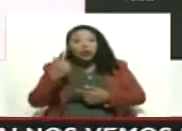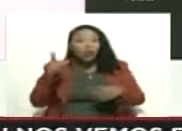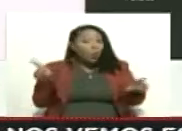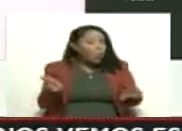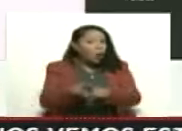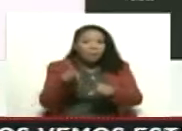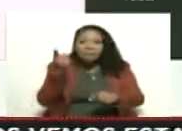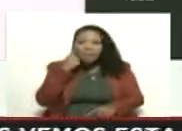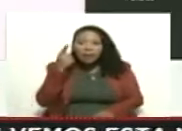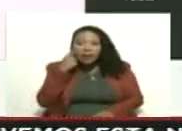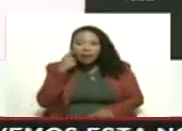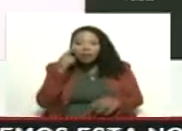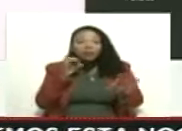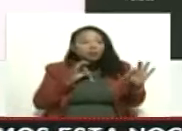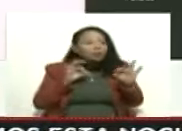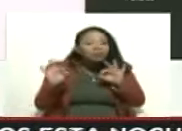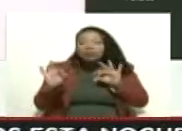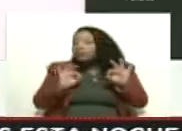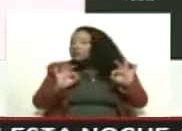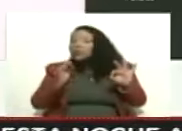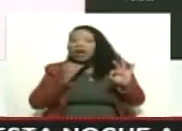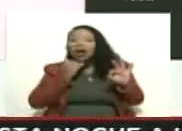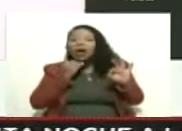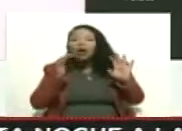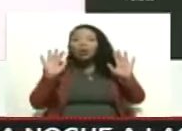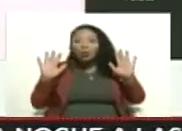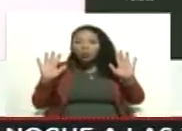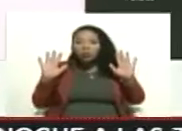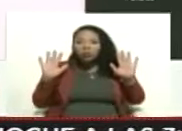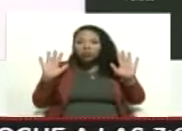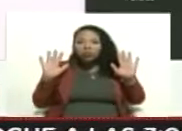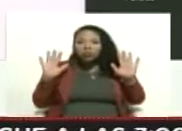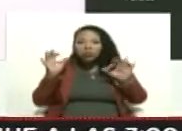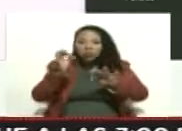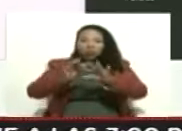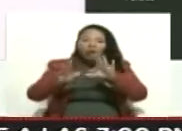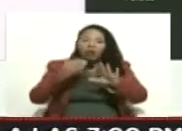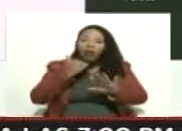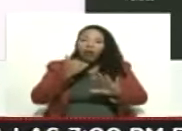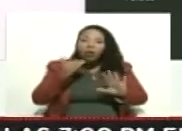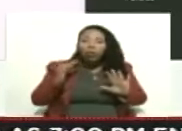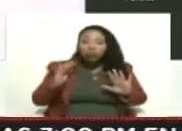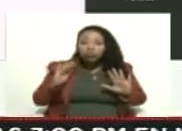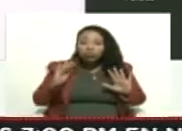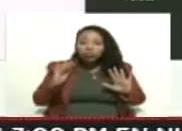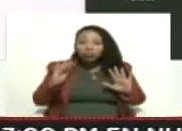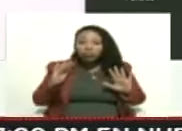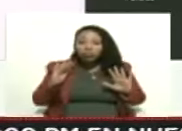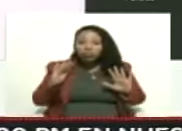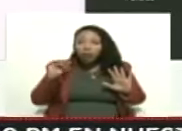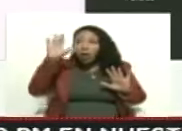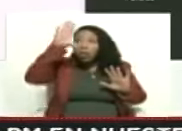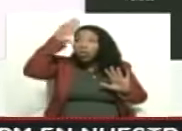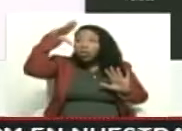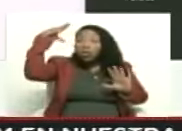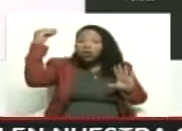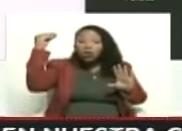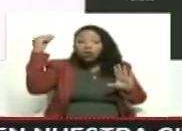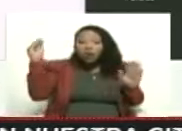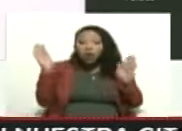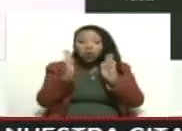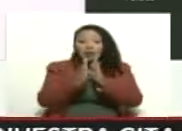las cosas en la calle Ojalá pedimos a adiós a todos los santos